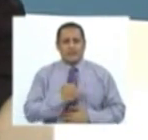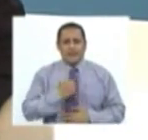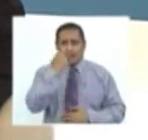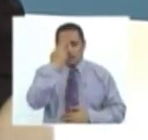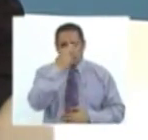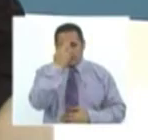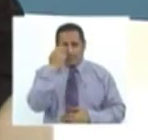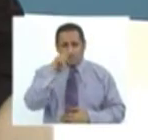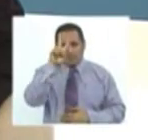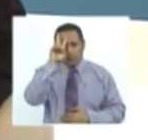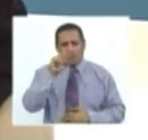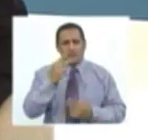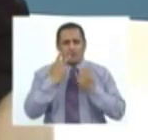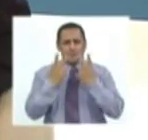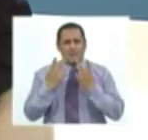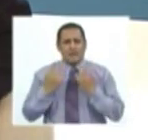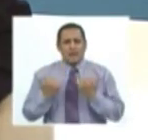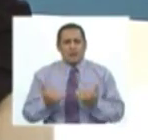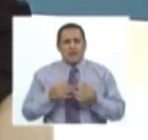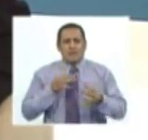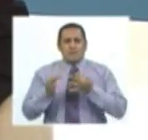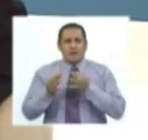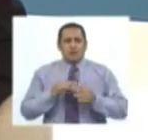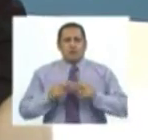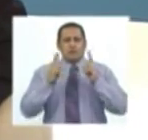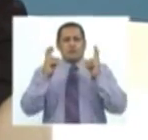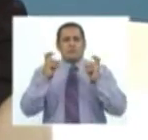del Perú, y ahora ya vamos a entrar a ver un caso